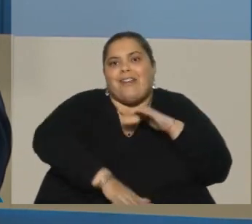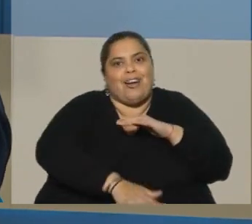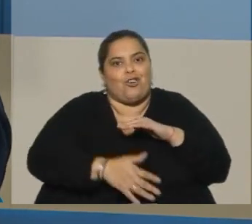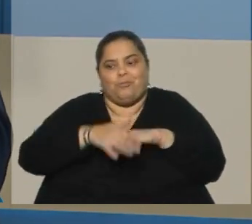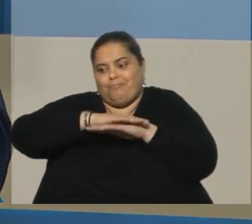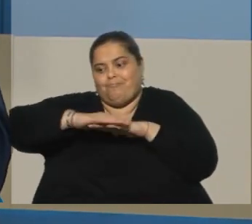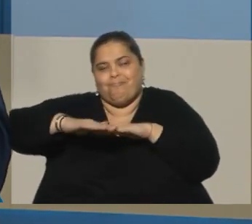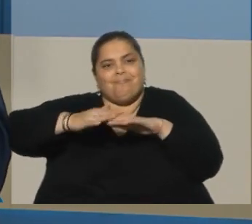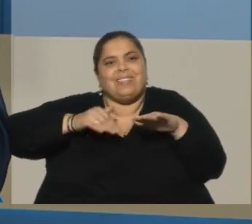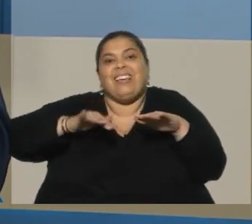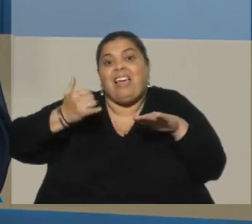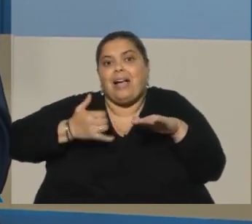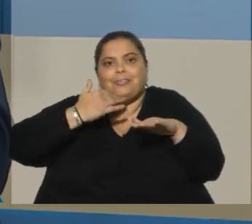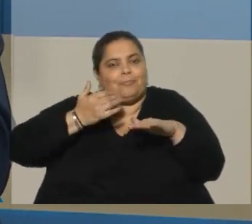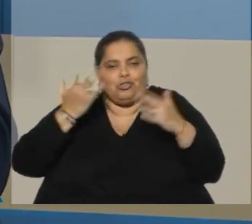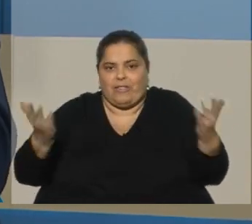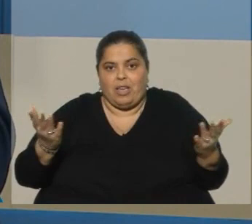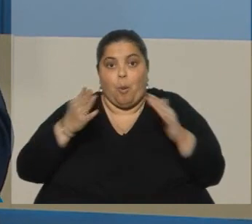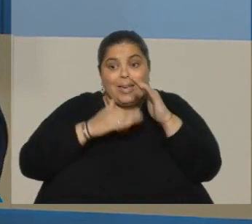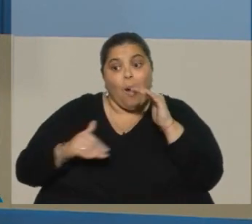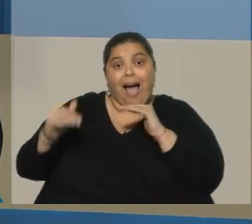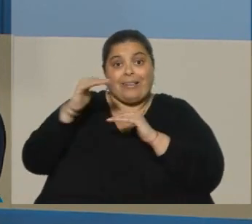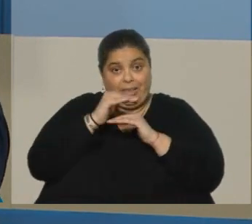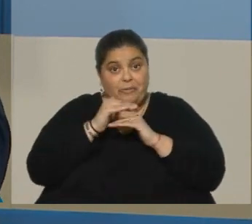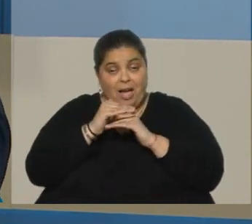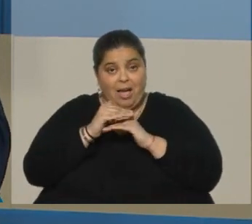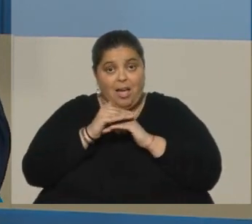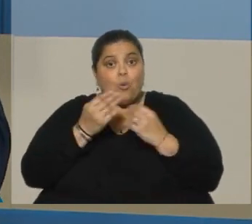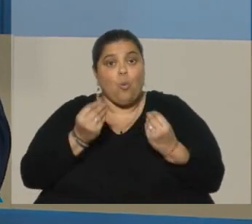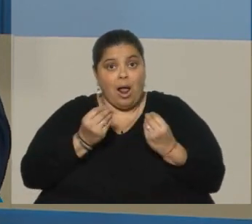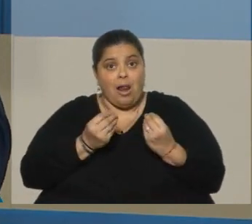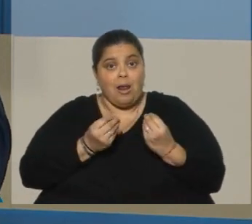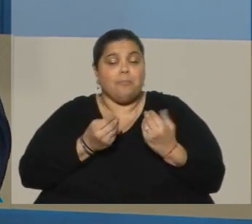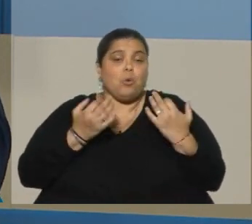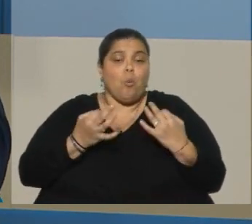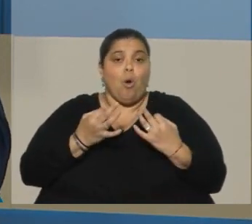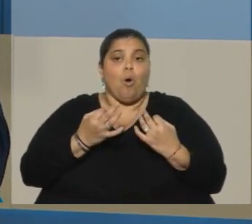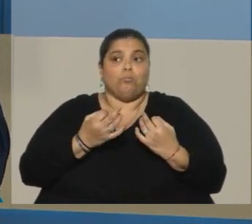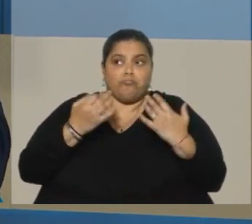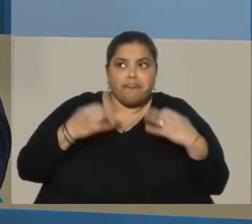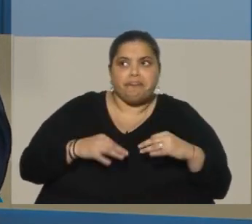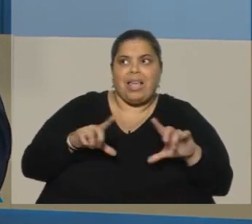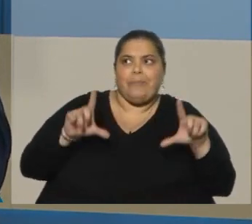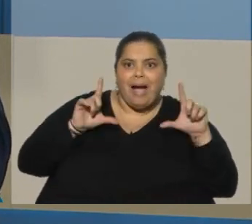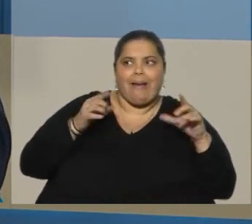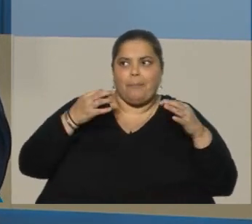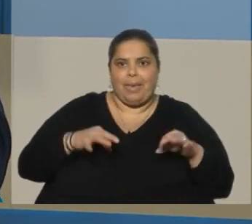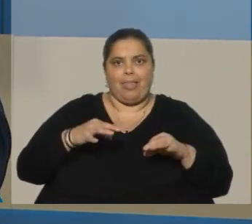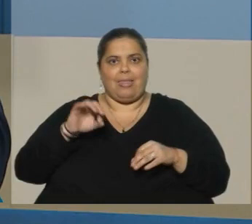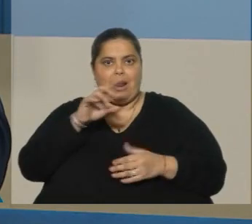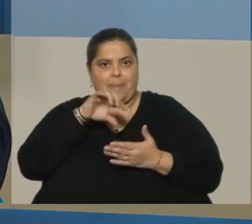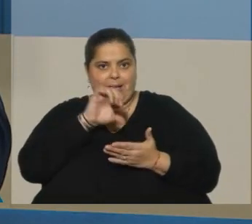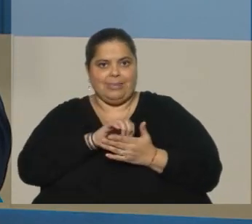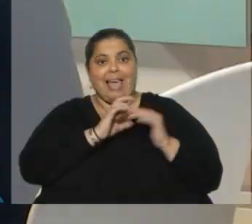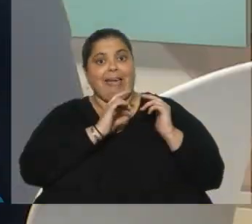hay. Por arriba pesa mucho el prestigio del país, la reputación del país, la estabilidad económica, la estabilidad